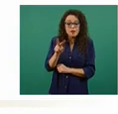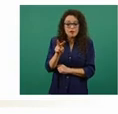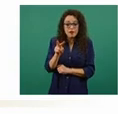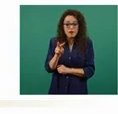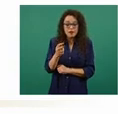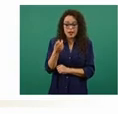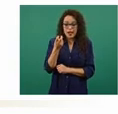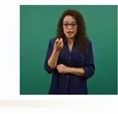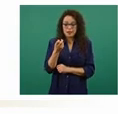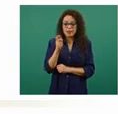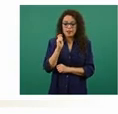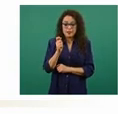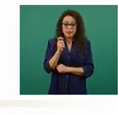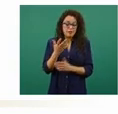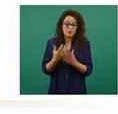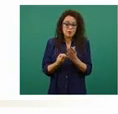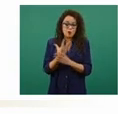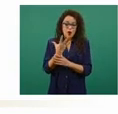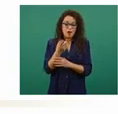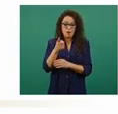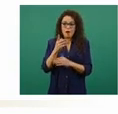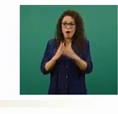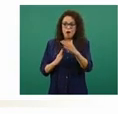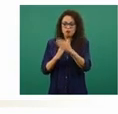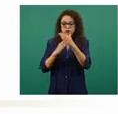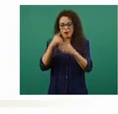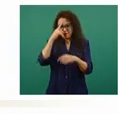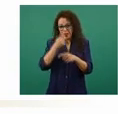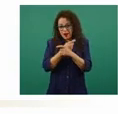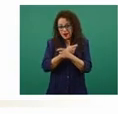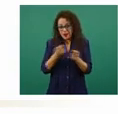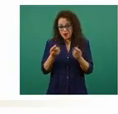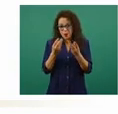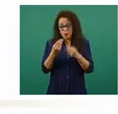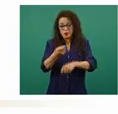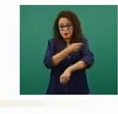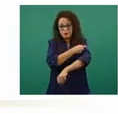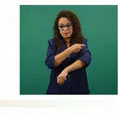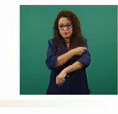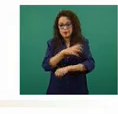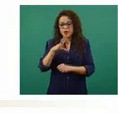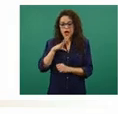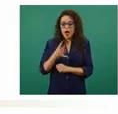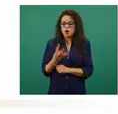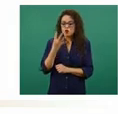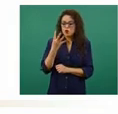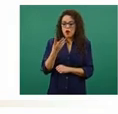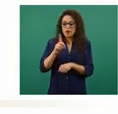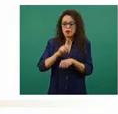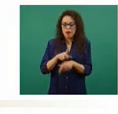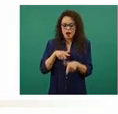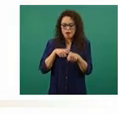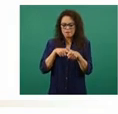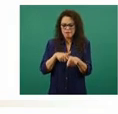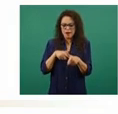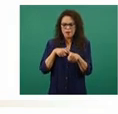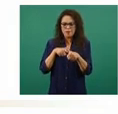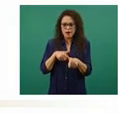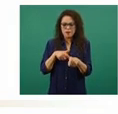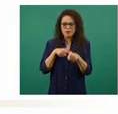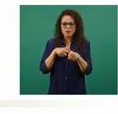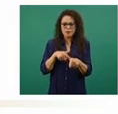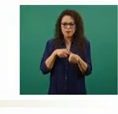nuevo día récord para efectos de aplicación de dosis, tenemos 4 días consecutivos en donde estamos superando